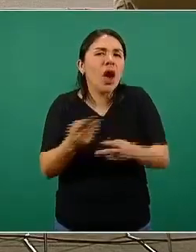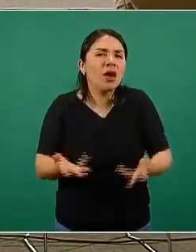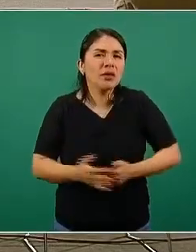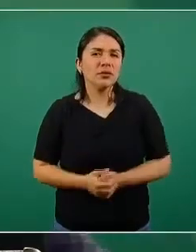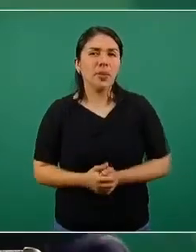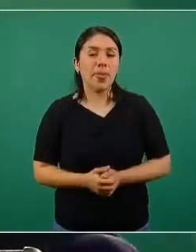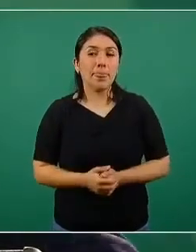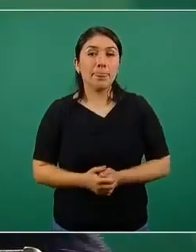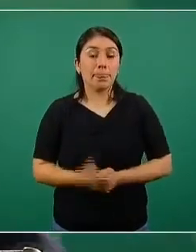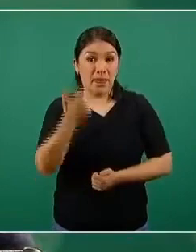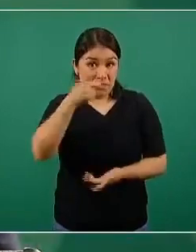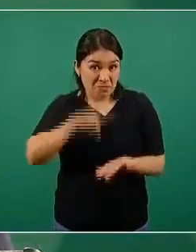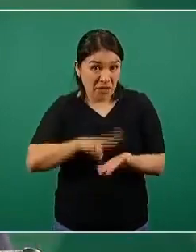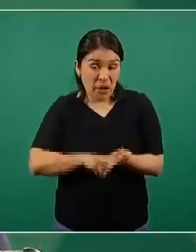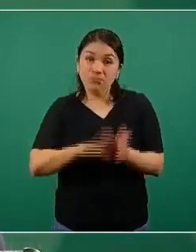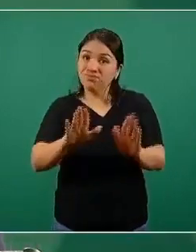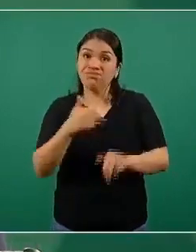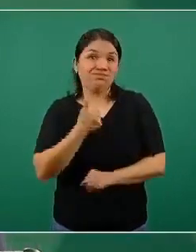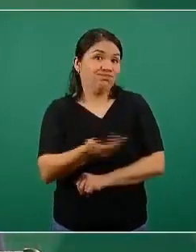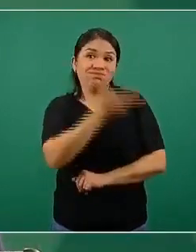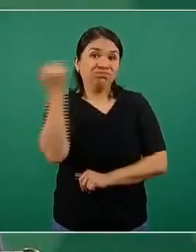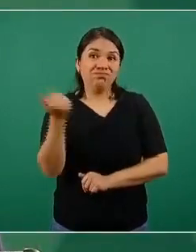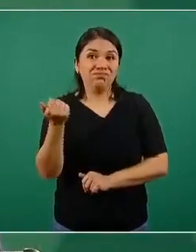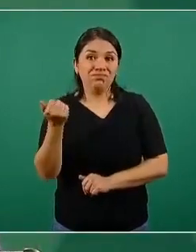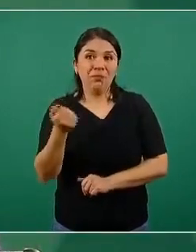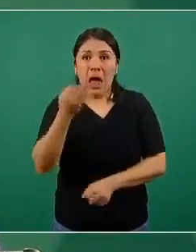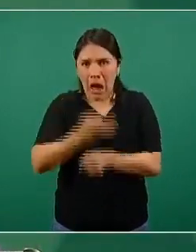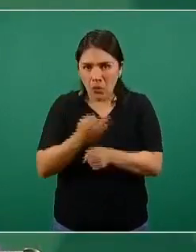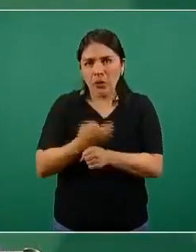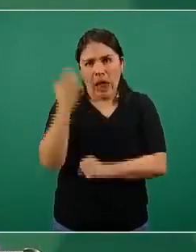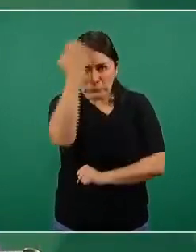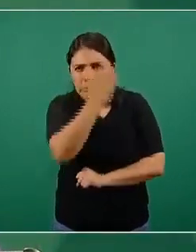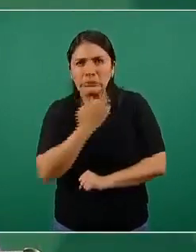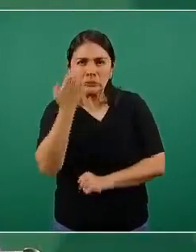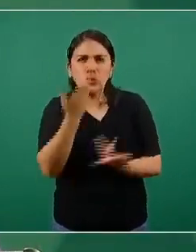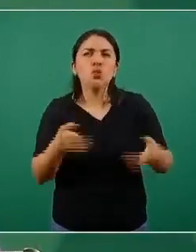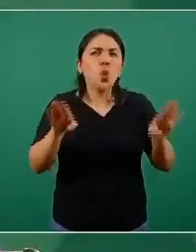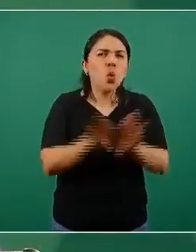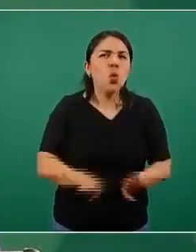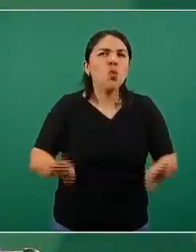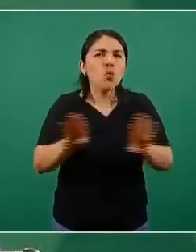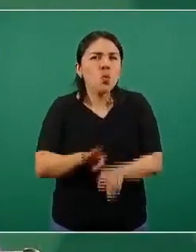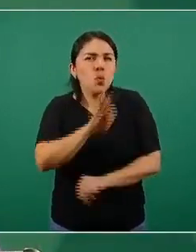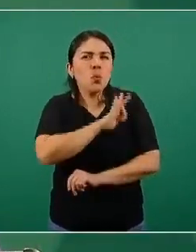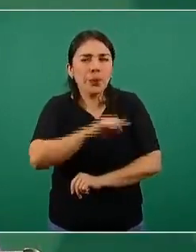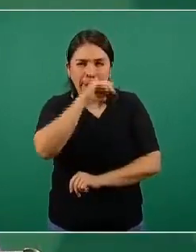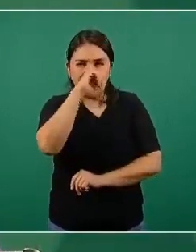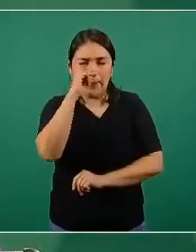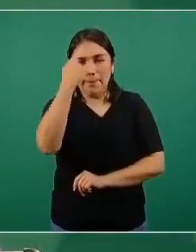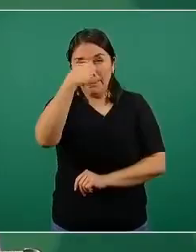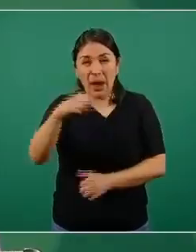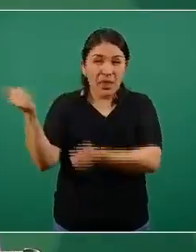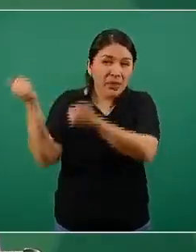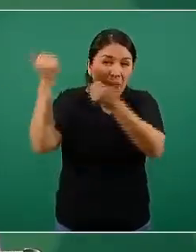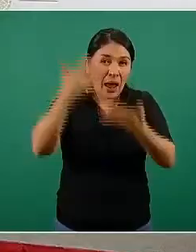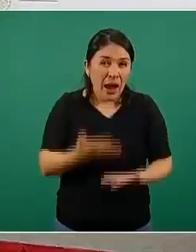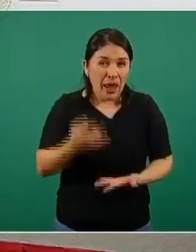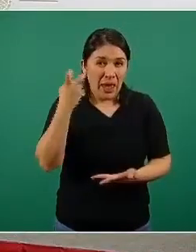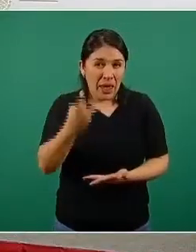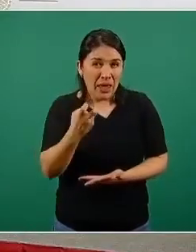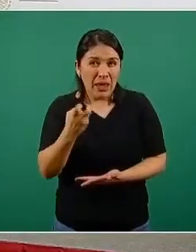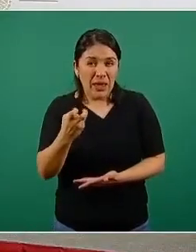El costo no sé, se está viendo la forma de su traslado